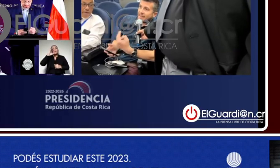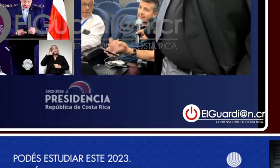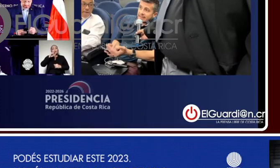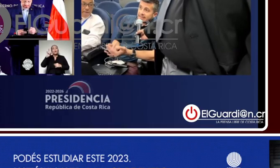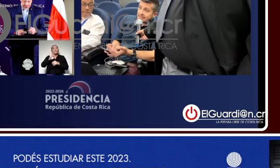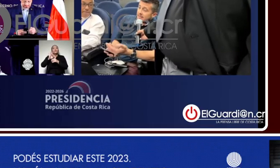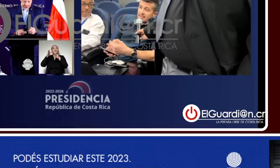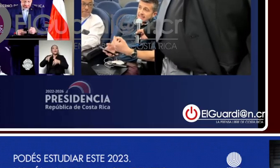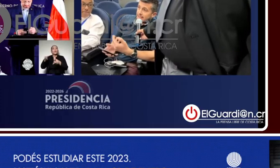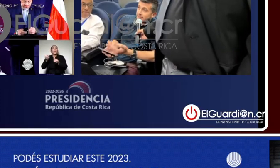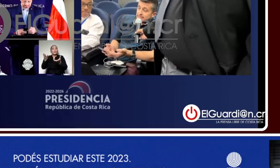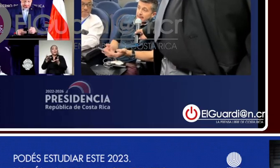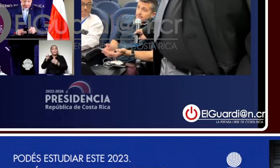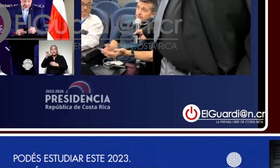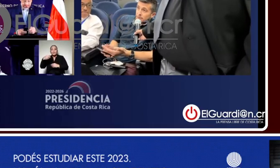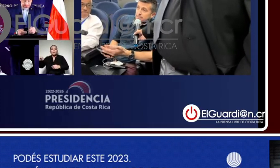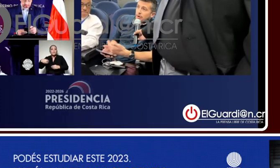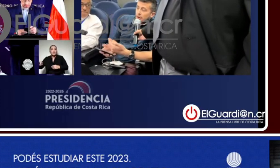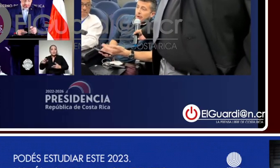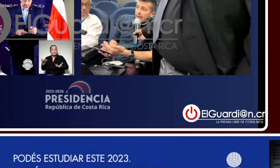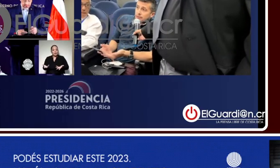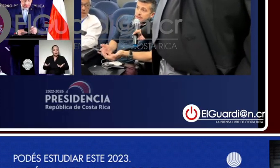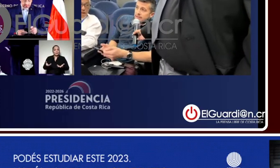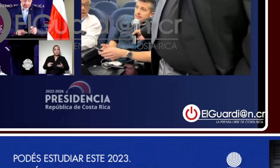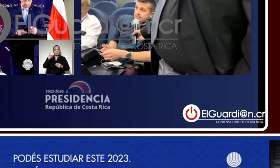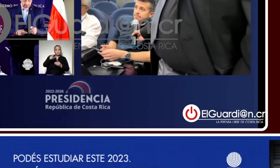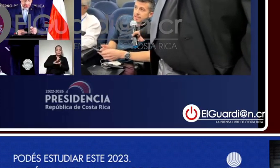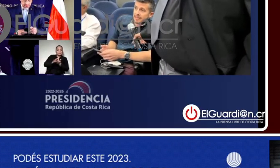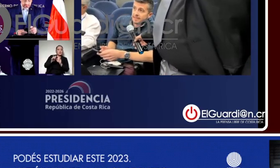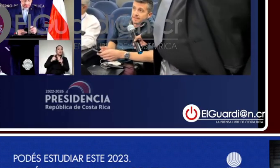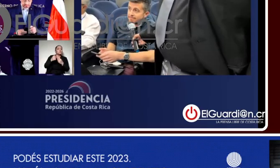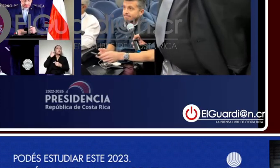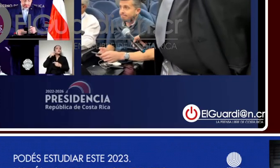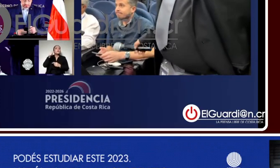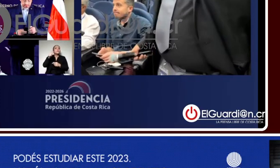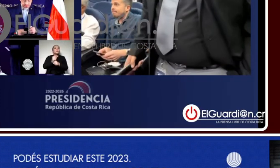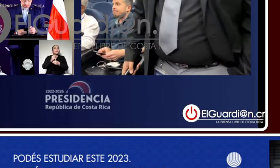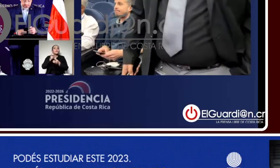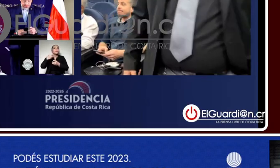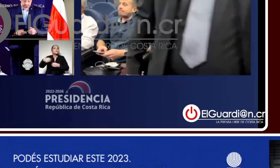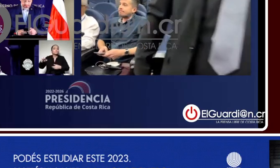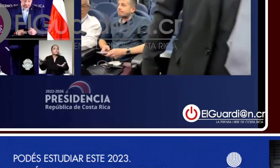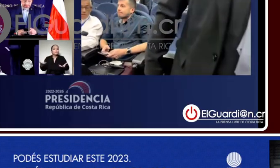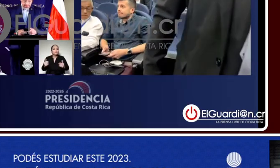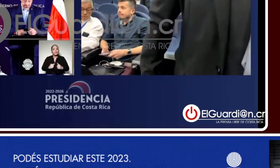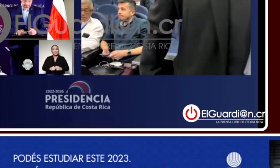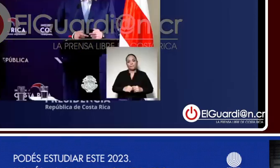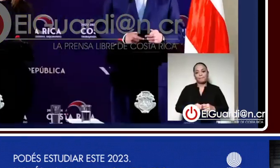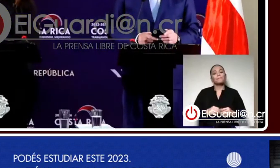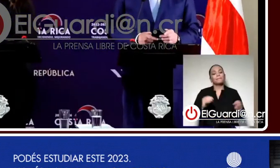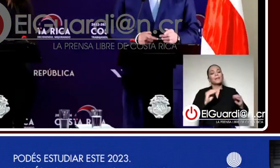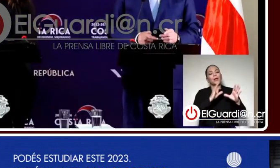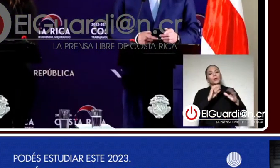hacer transferencias y será transparente? Entonces, ¿por qué no la hizo usted? Muchas gracias. Claro, don